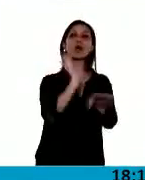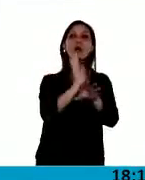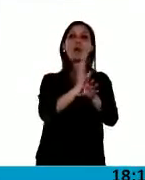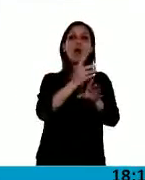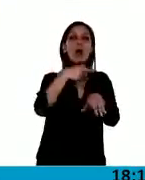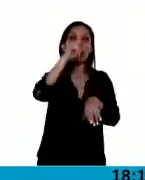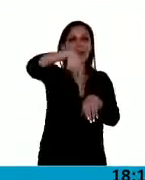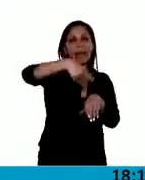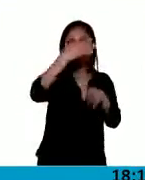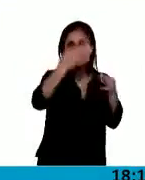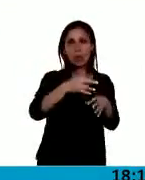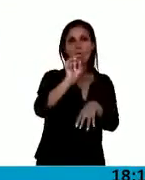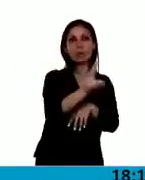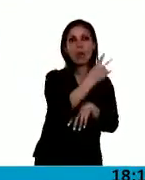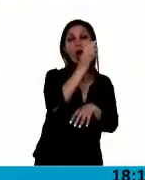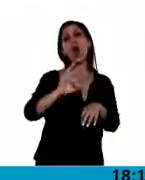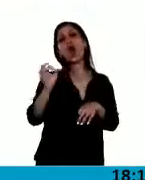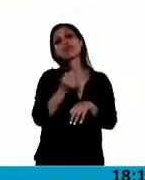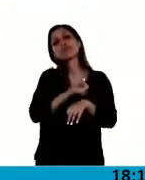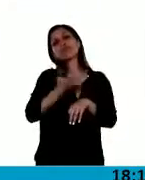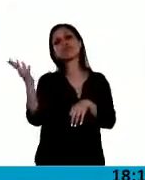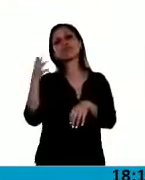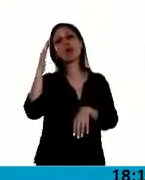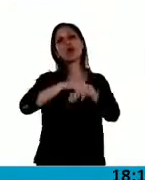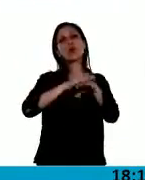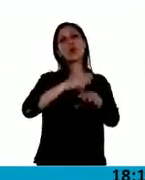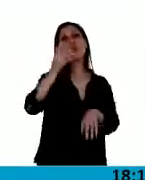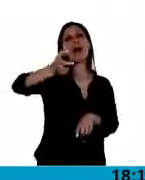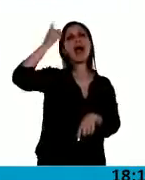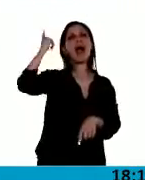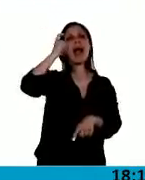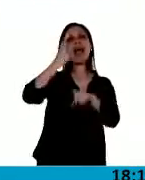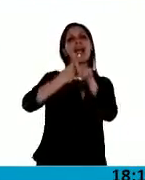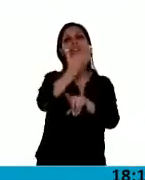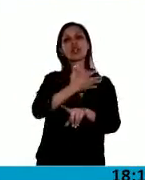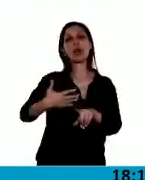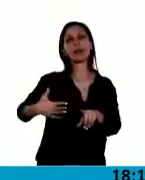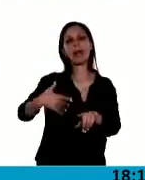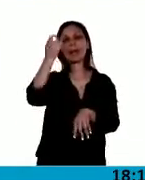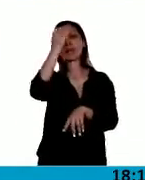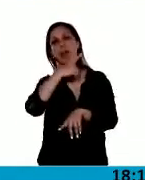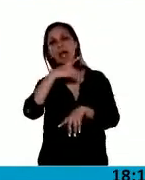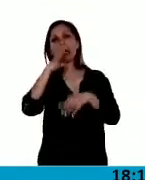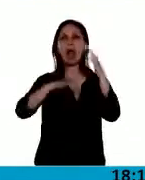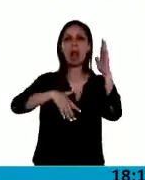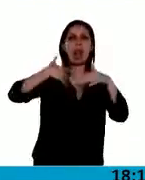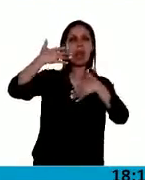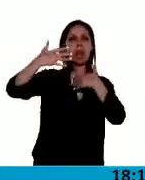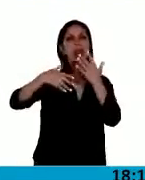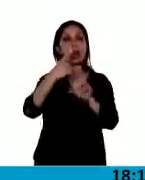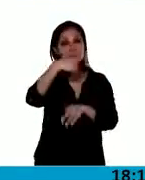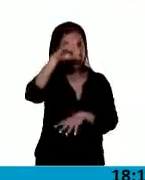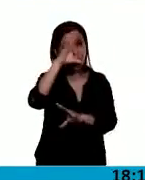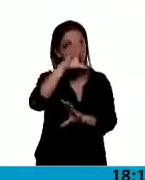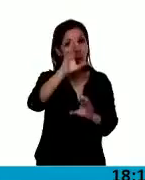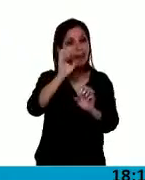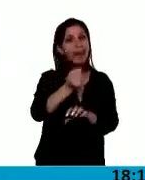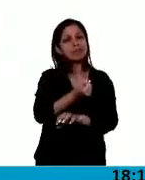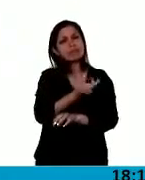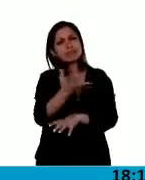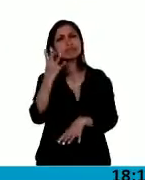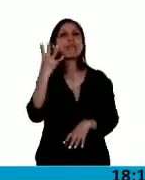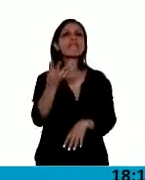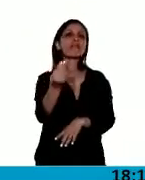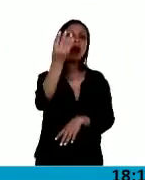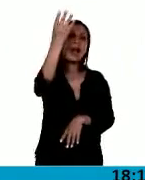veces que echaron la culpa al gobierno anterior y partidizaron una cuestión que es una pandemia mundial. ¿Se acuerdan de la cantidad de veces que